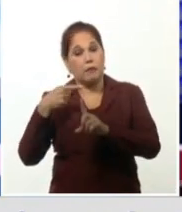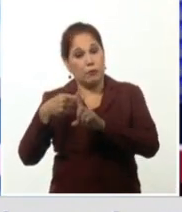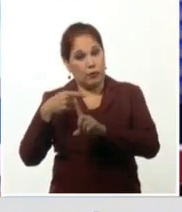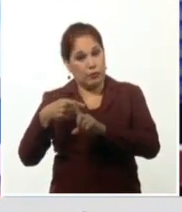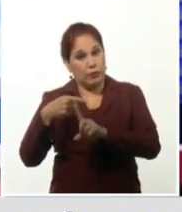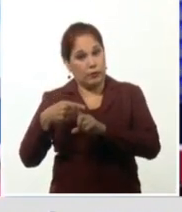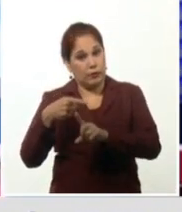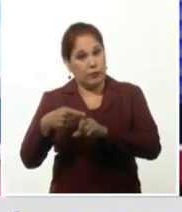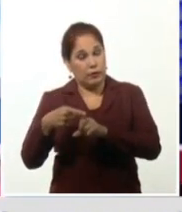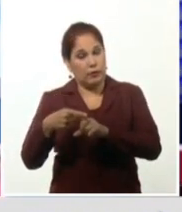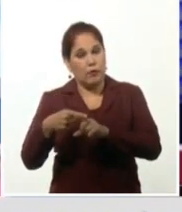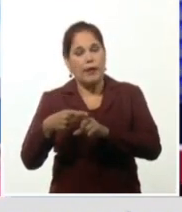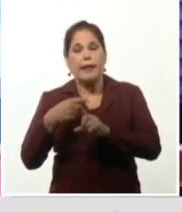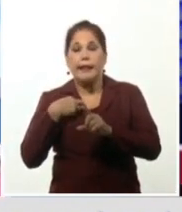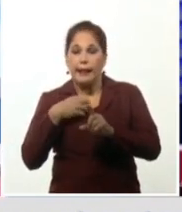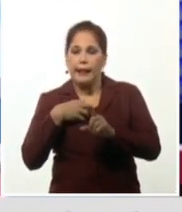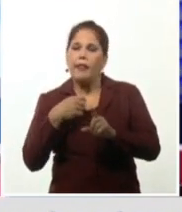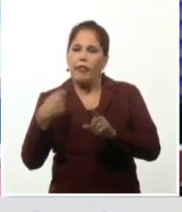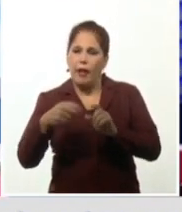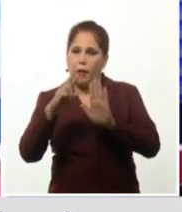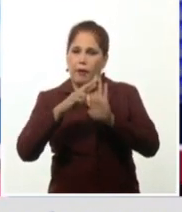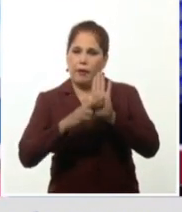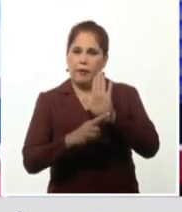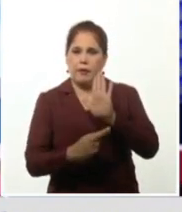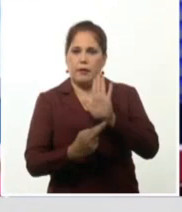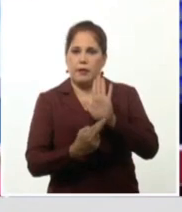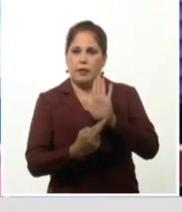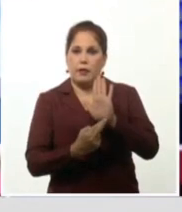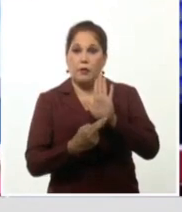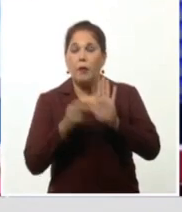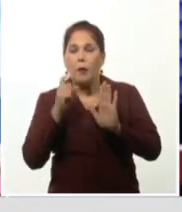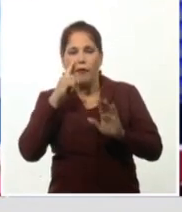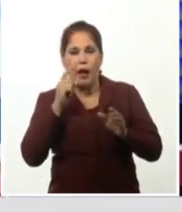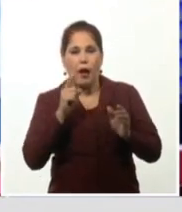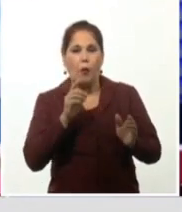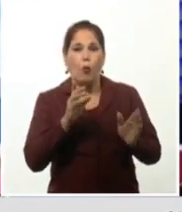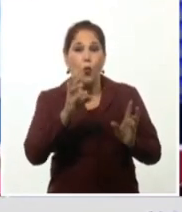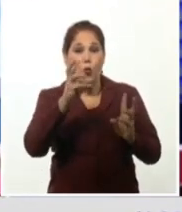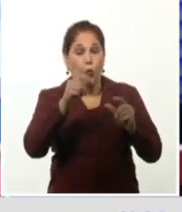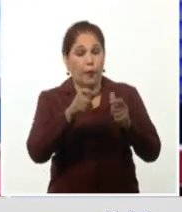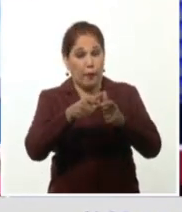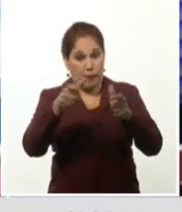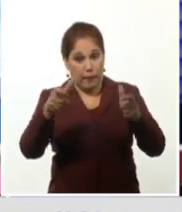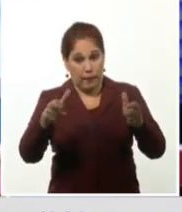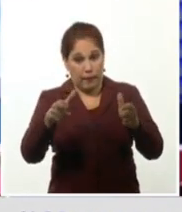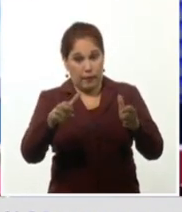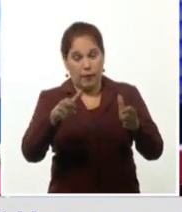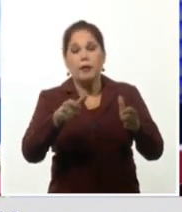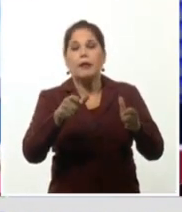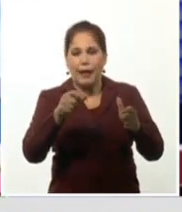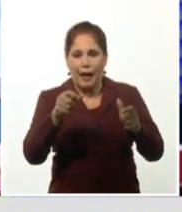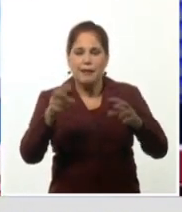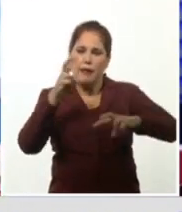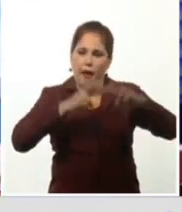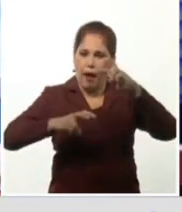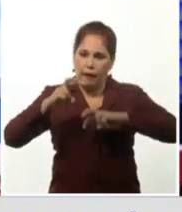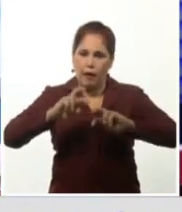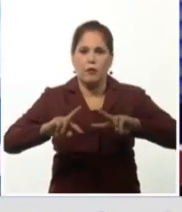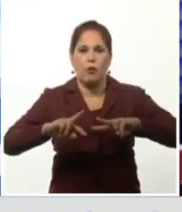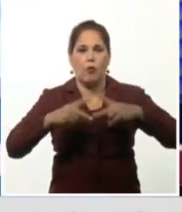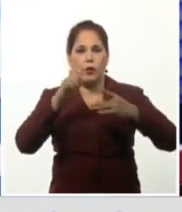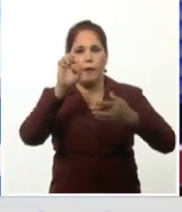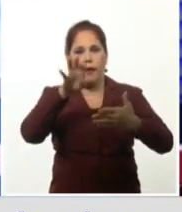cumplan un grupo de requisitos, y cuando se llegue a un determinado número, se hace todo el análisis estadístico